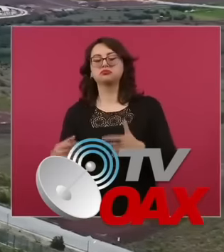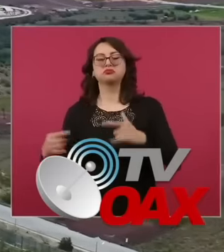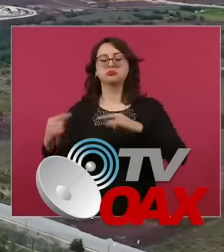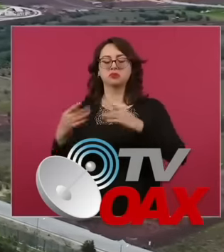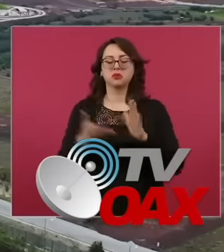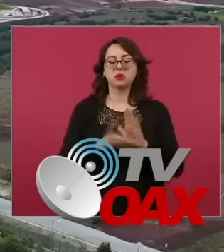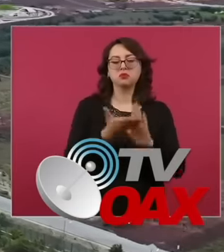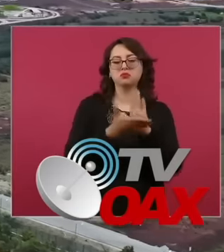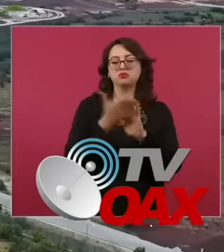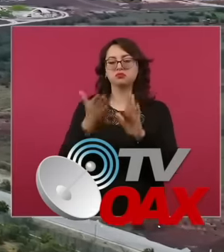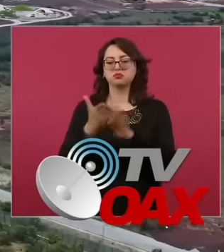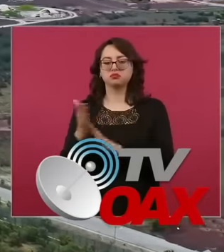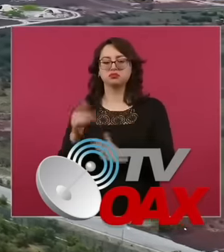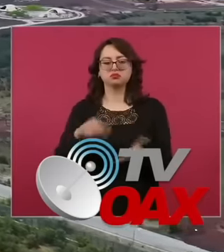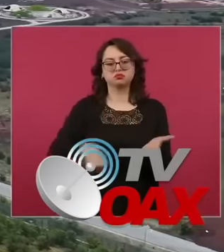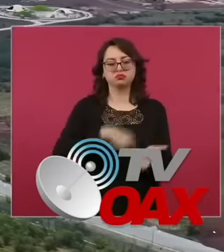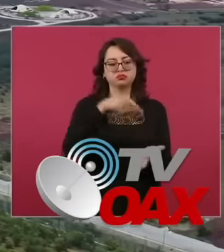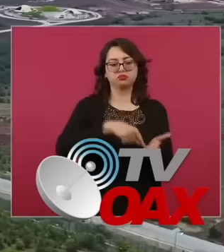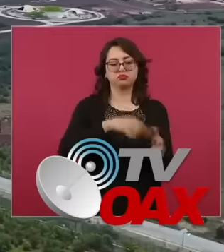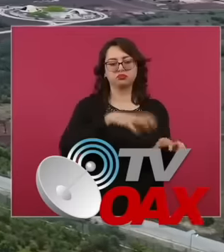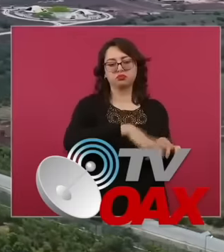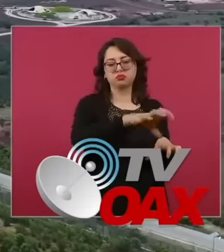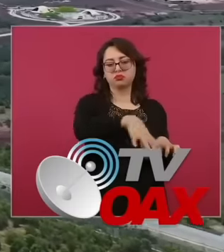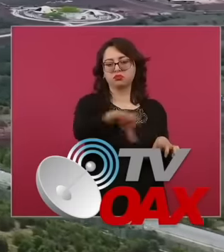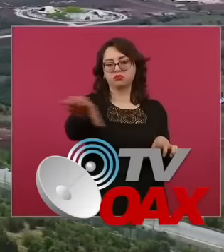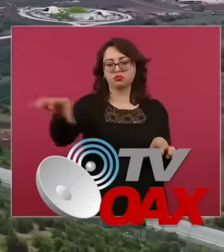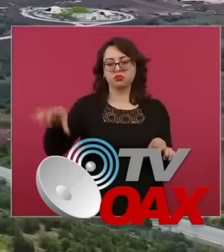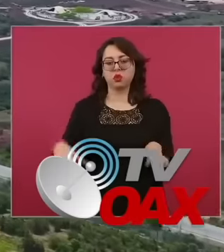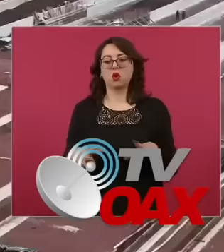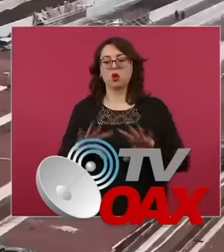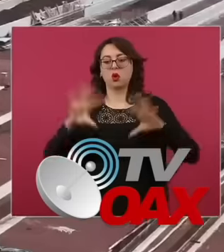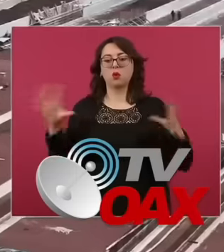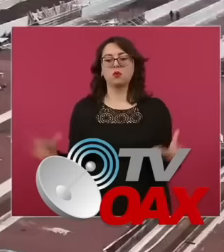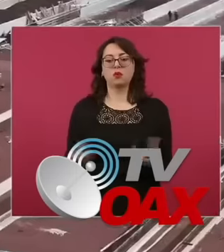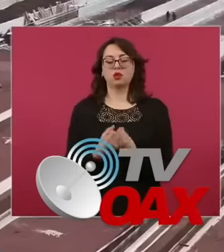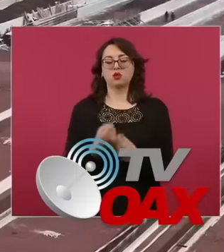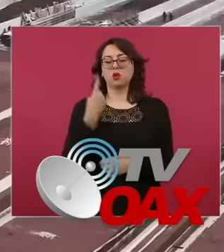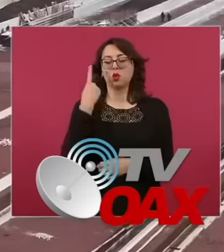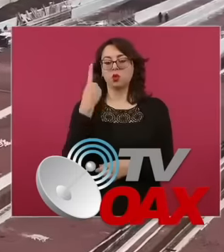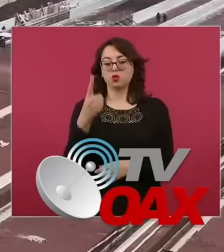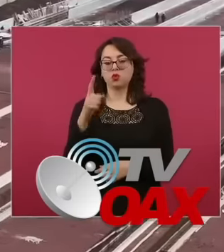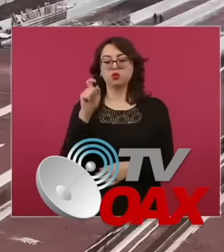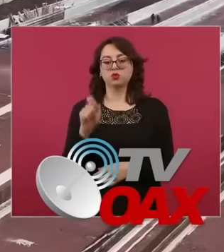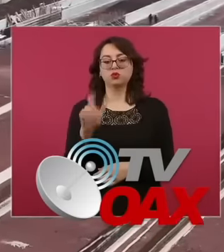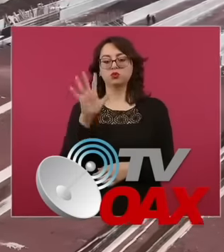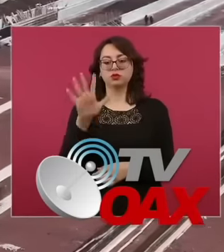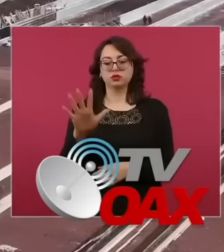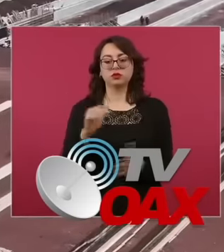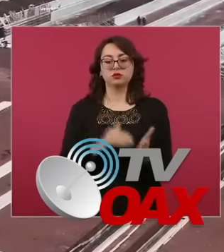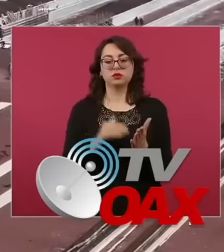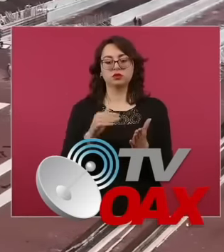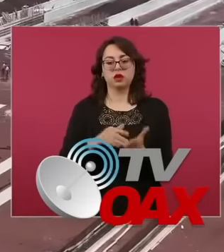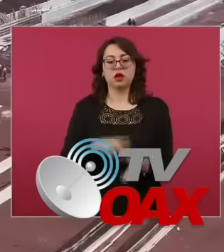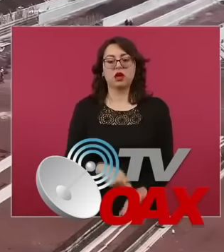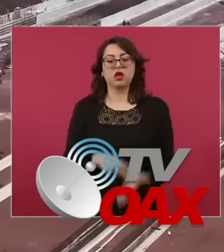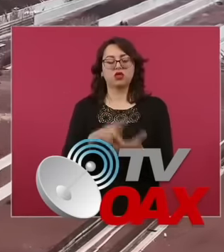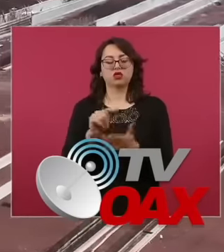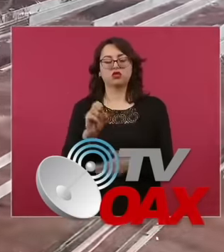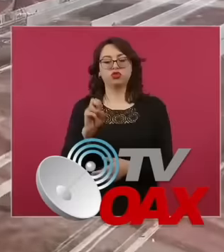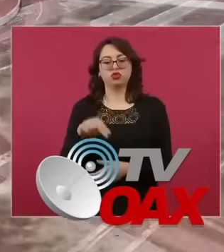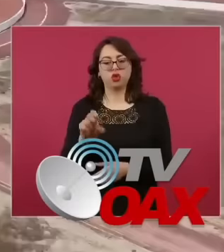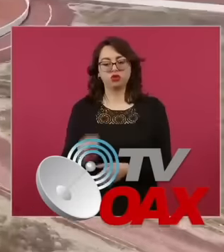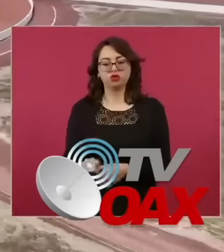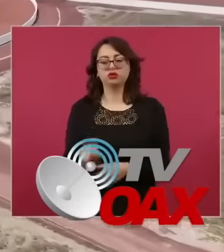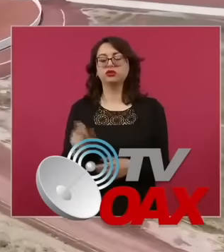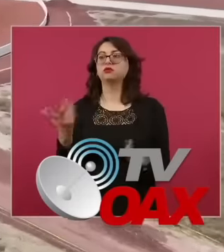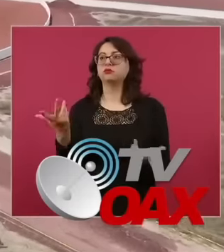con estas obras se capturan hasta 1.5 millones de toneladas de carbono al año y se mejora la calidad de la